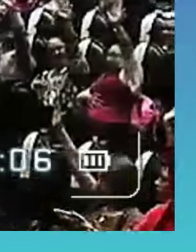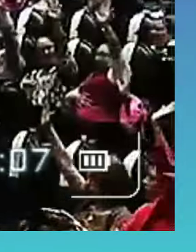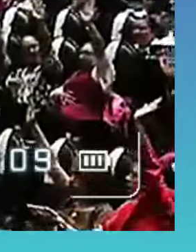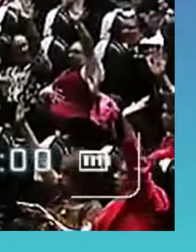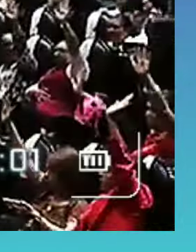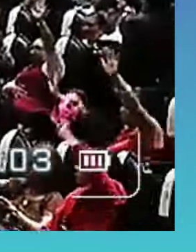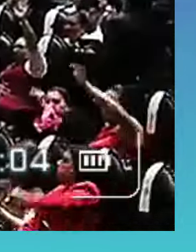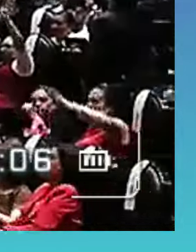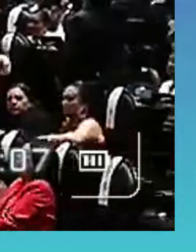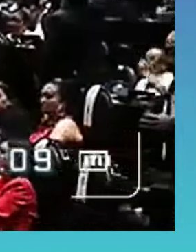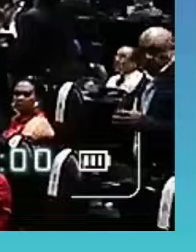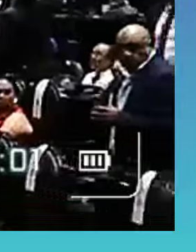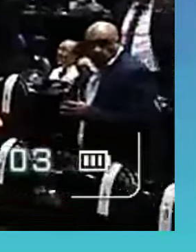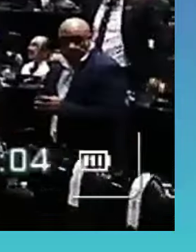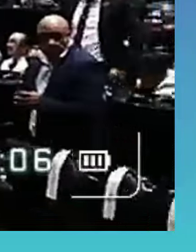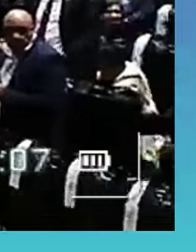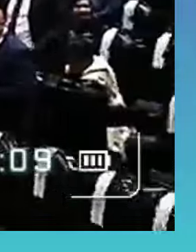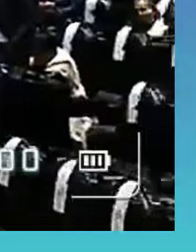¿En contra?